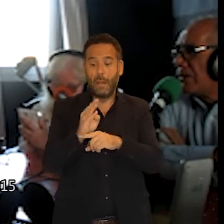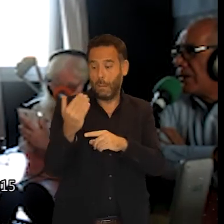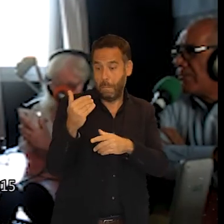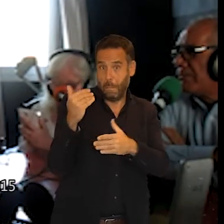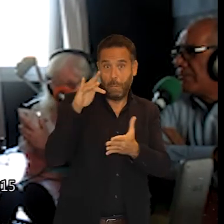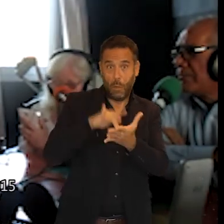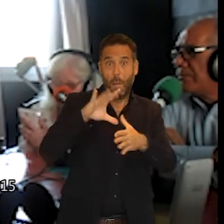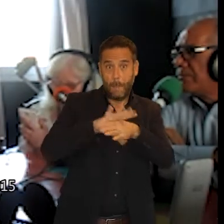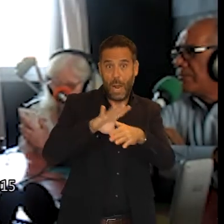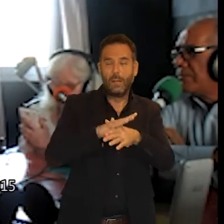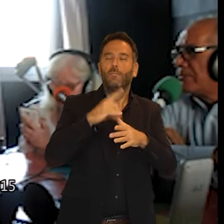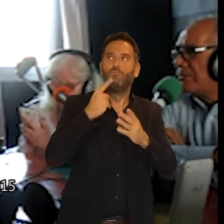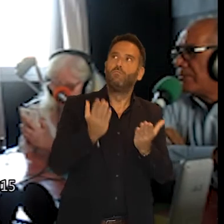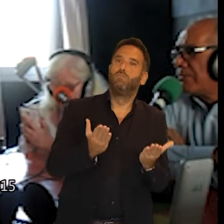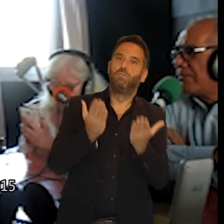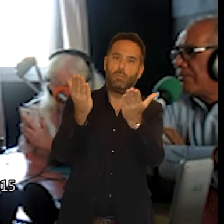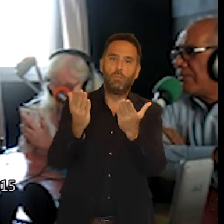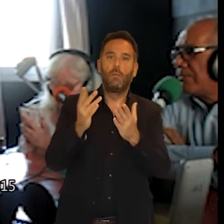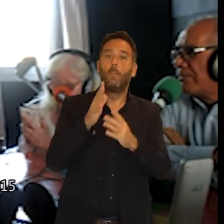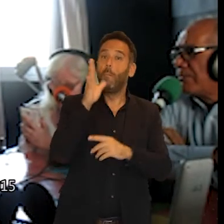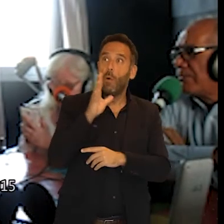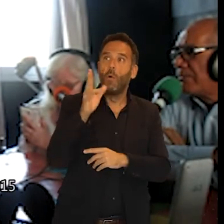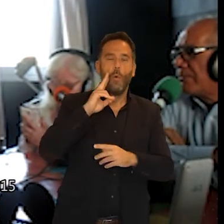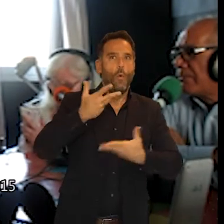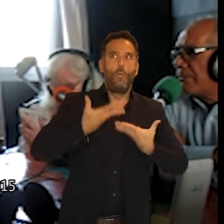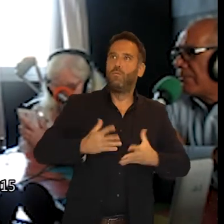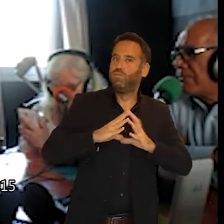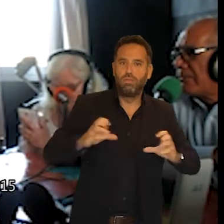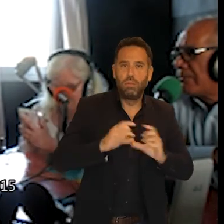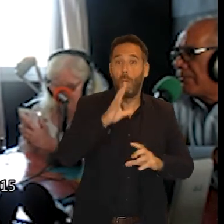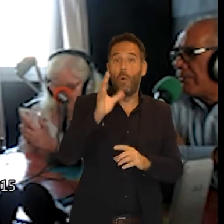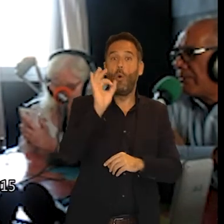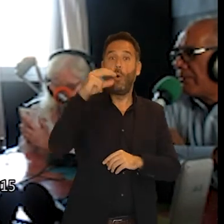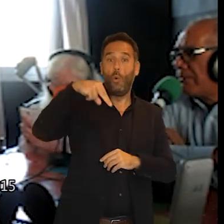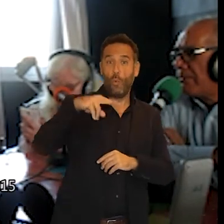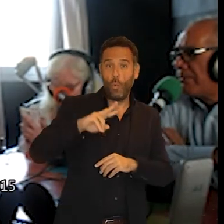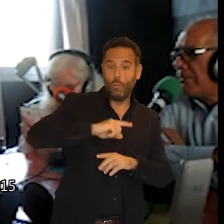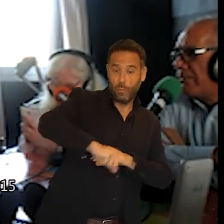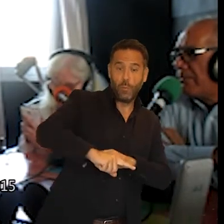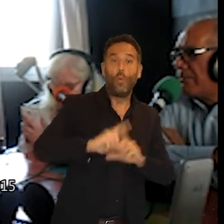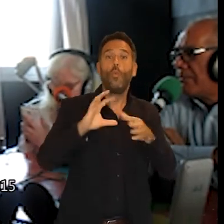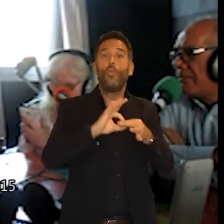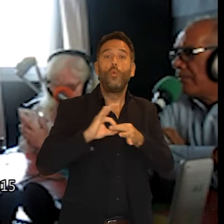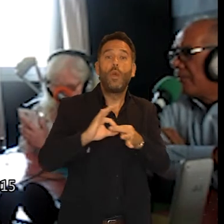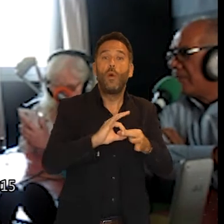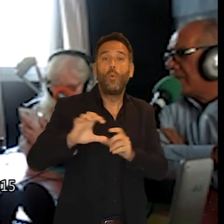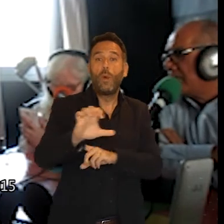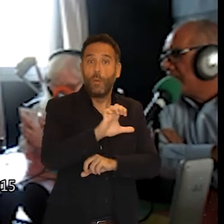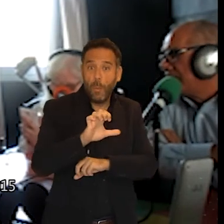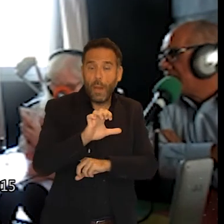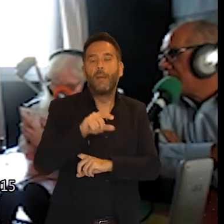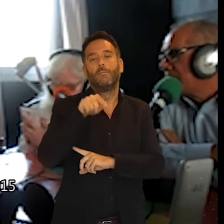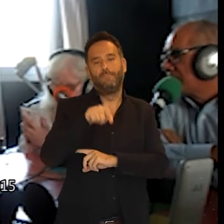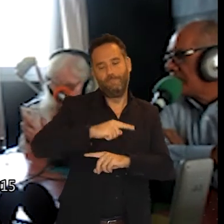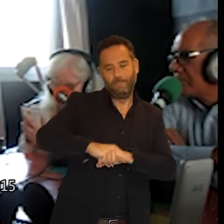convencidas de que las recomendaciones que Naciones Unidas ha hecho a la Unión Europea para mejorar la aplicación de la Convención de la ONU